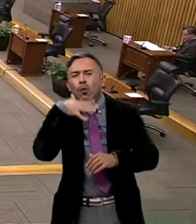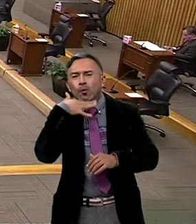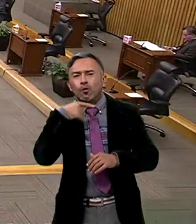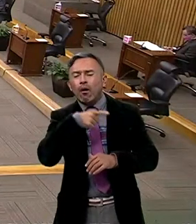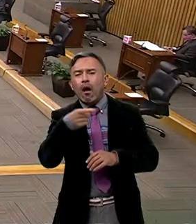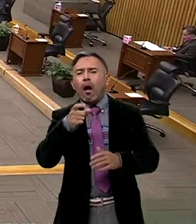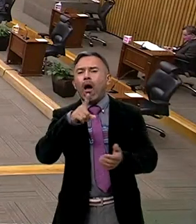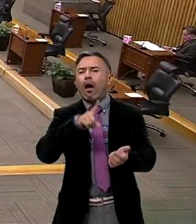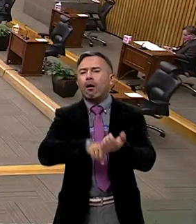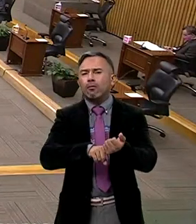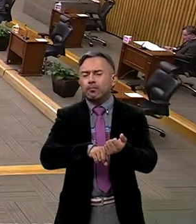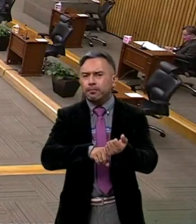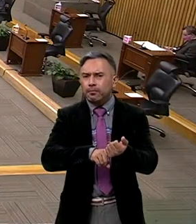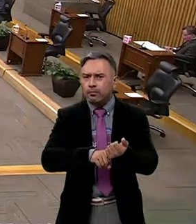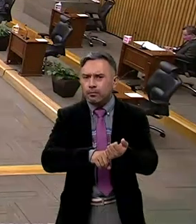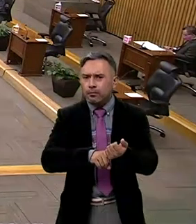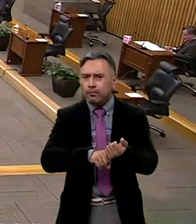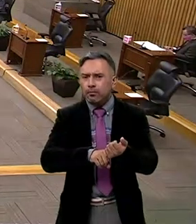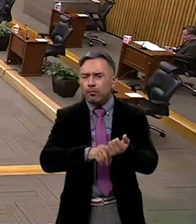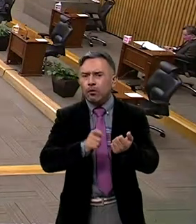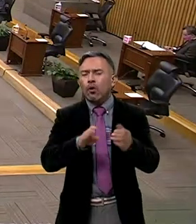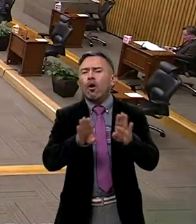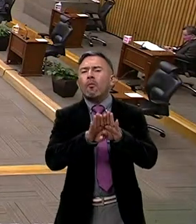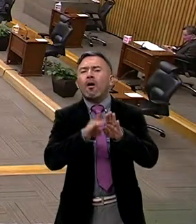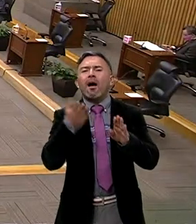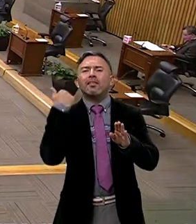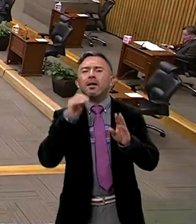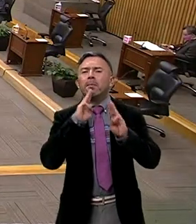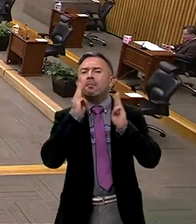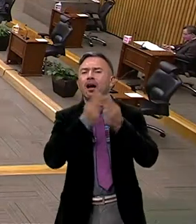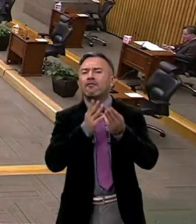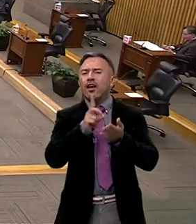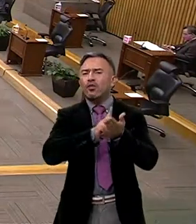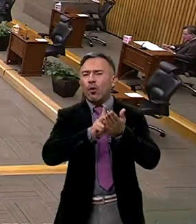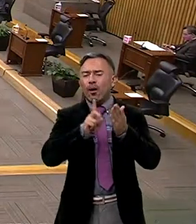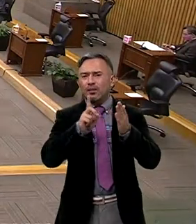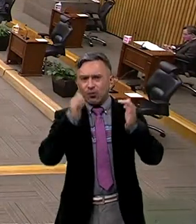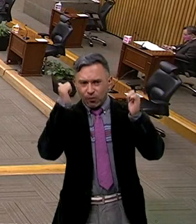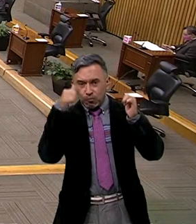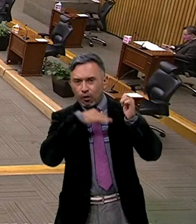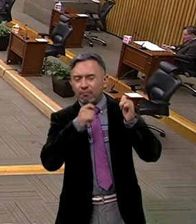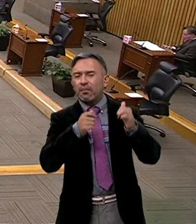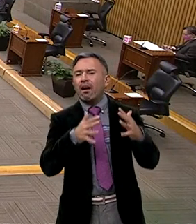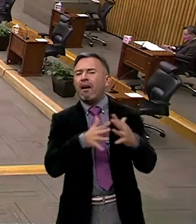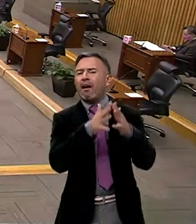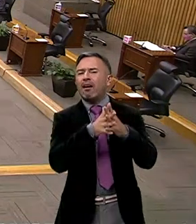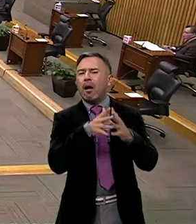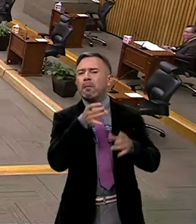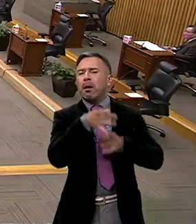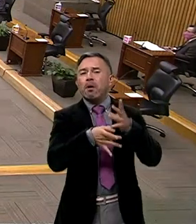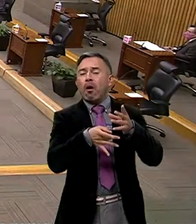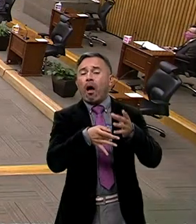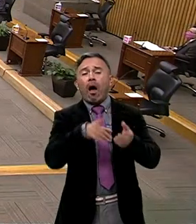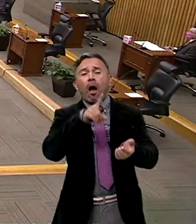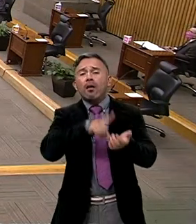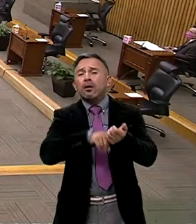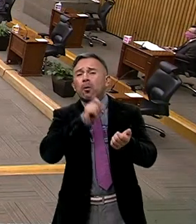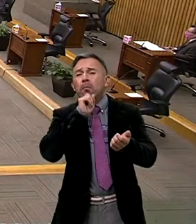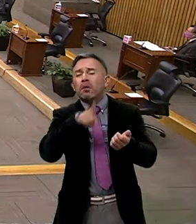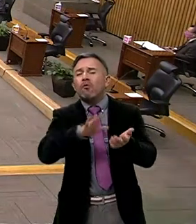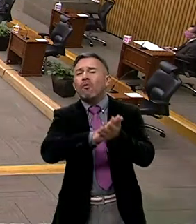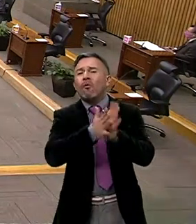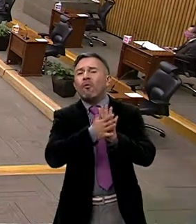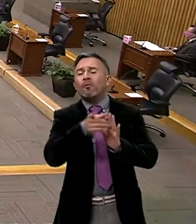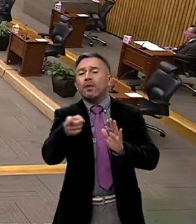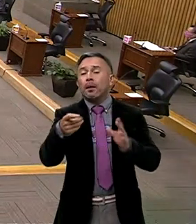latrocinio y una guerra fallida contra el que se han organizado y que resultó que fueron parte del mismo o la captura